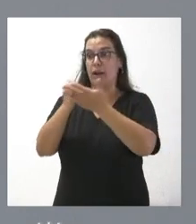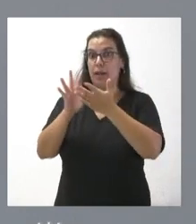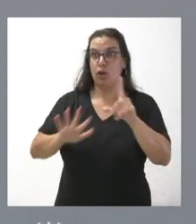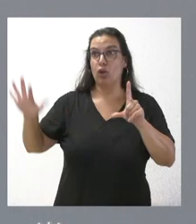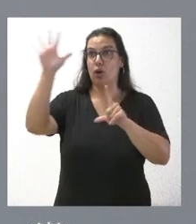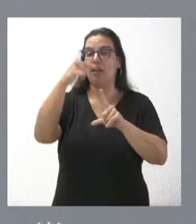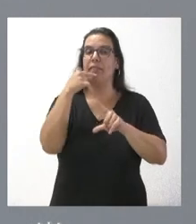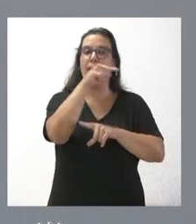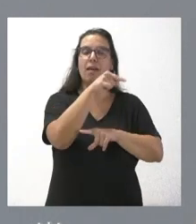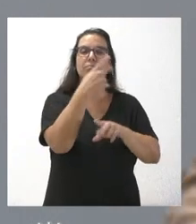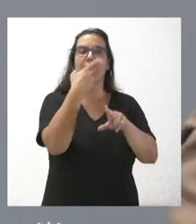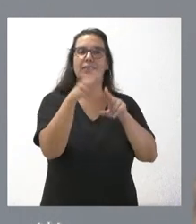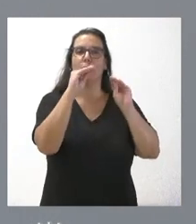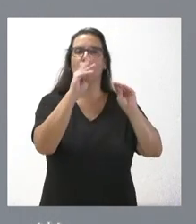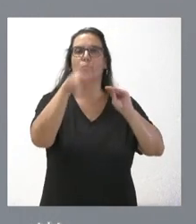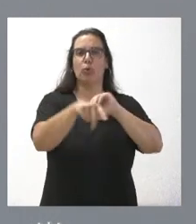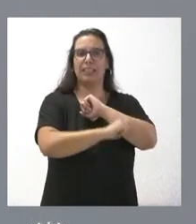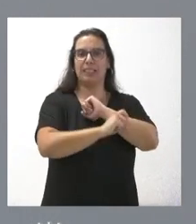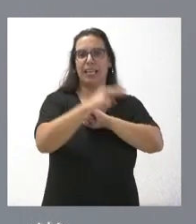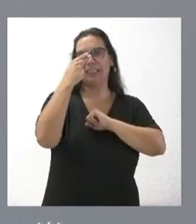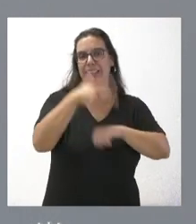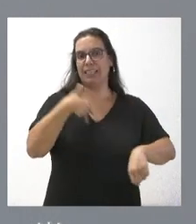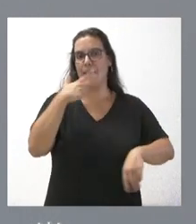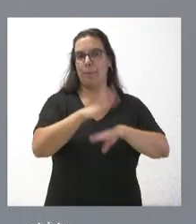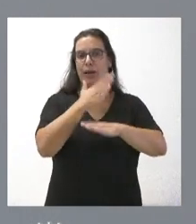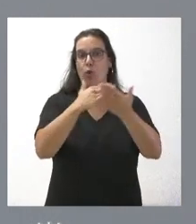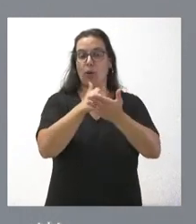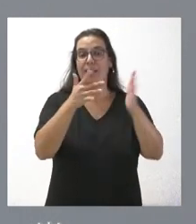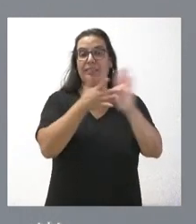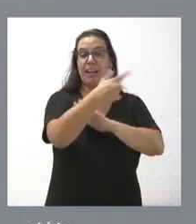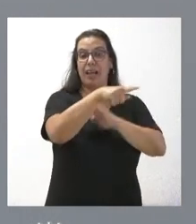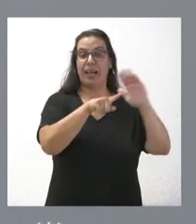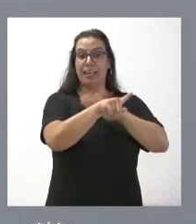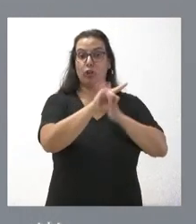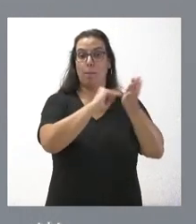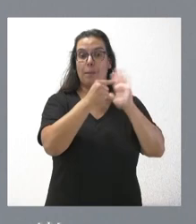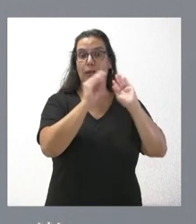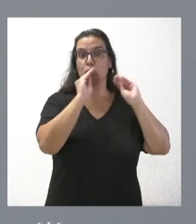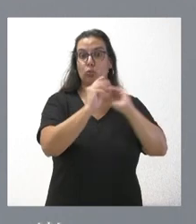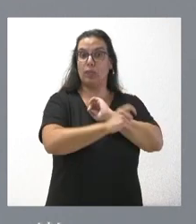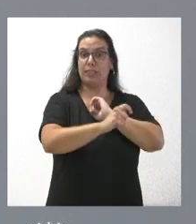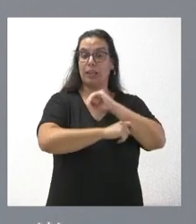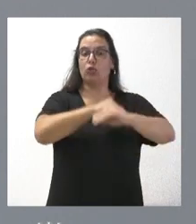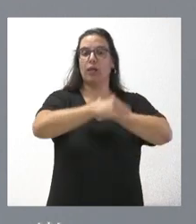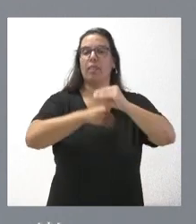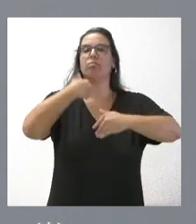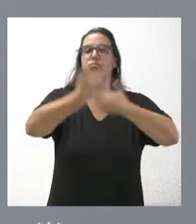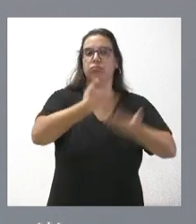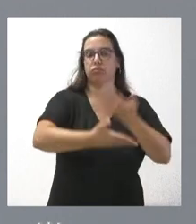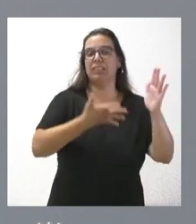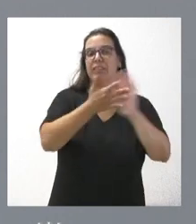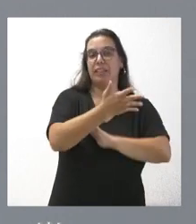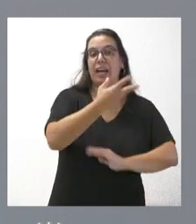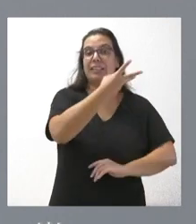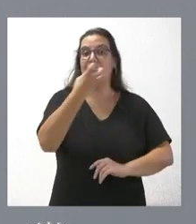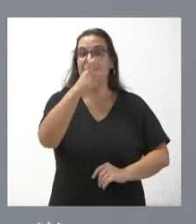la actividad como estratégica y de interés general para la comunidad y, por tanto, la tramitación de este plan estratégico que permite mantener los 300